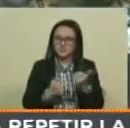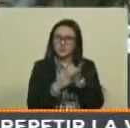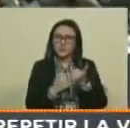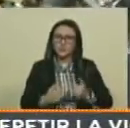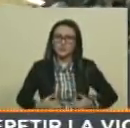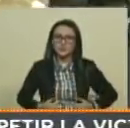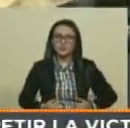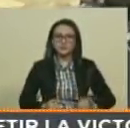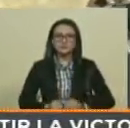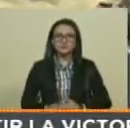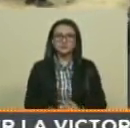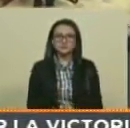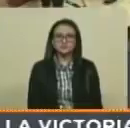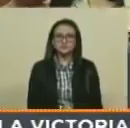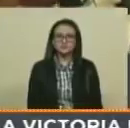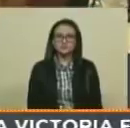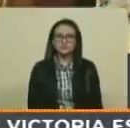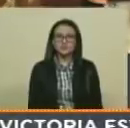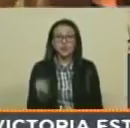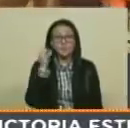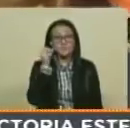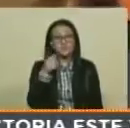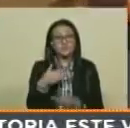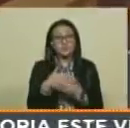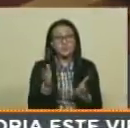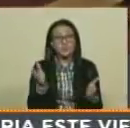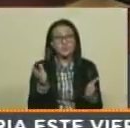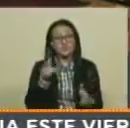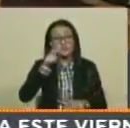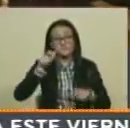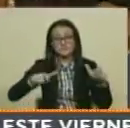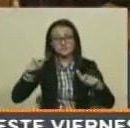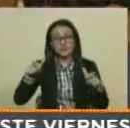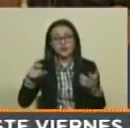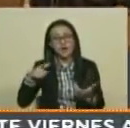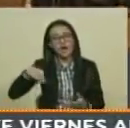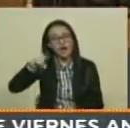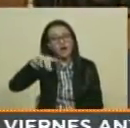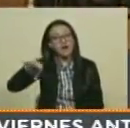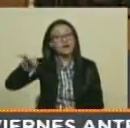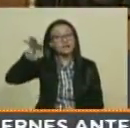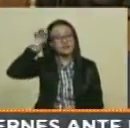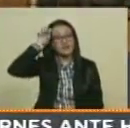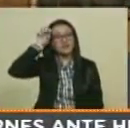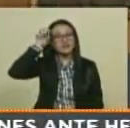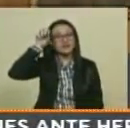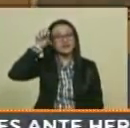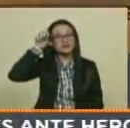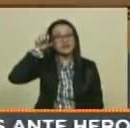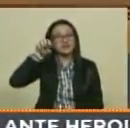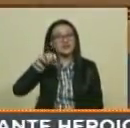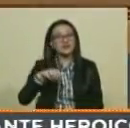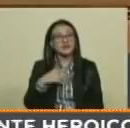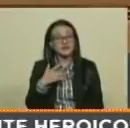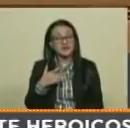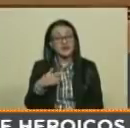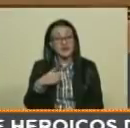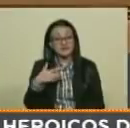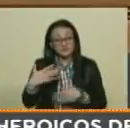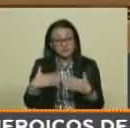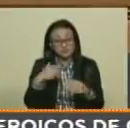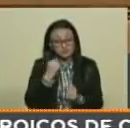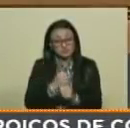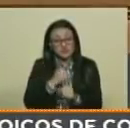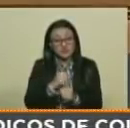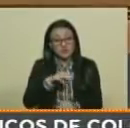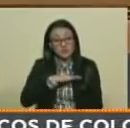y, por supuesto, la opinión pública, que ha entendido que esta gesta que ha adelantado